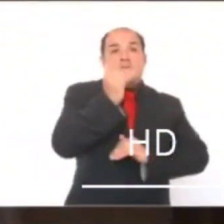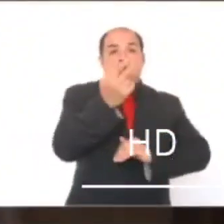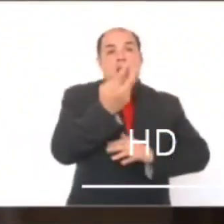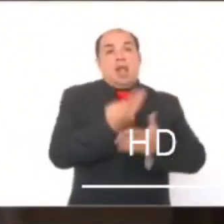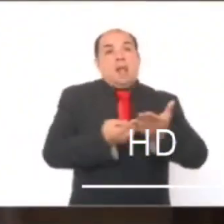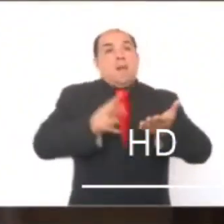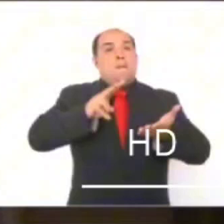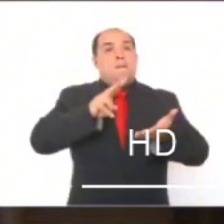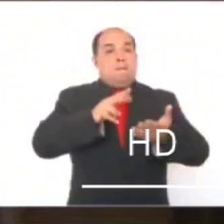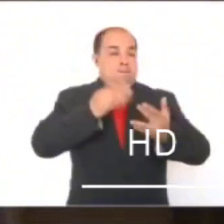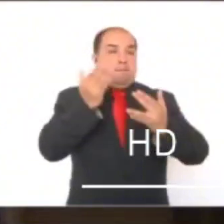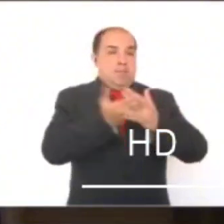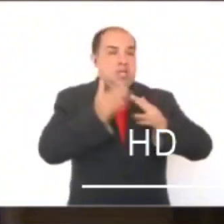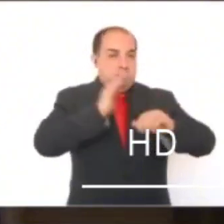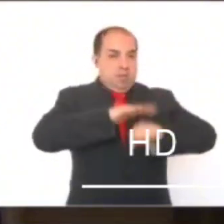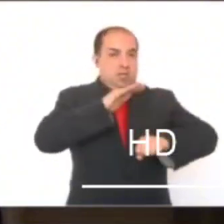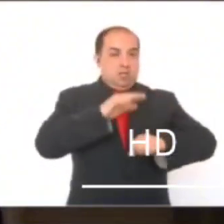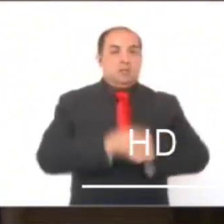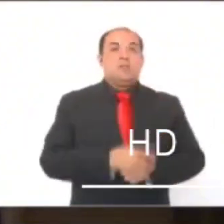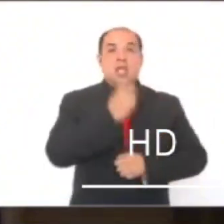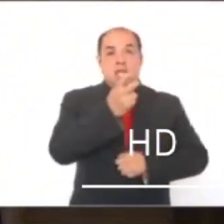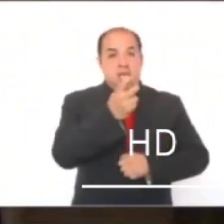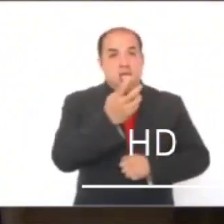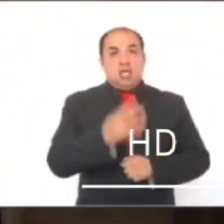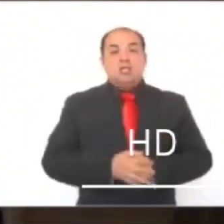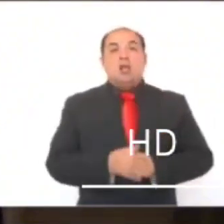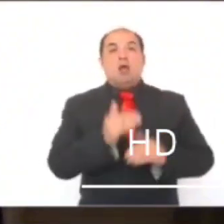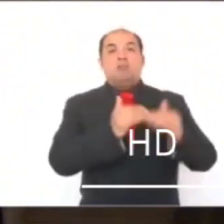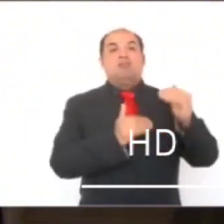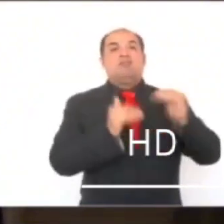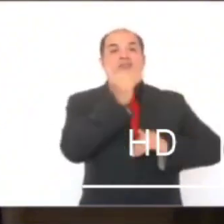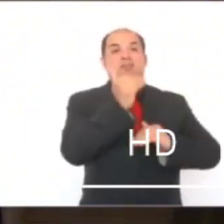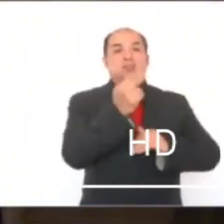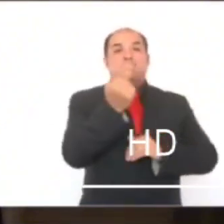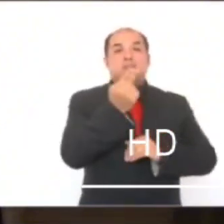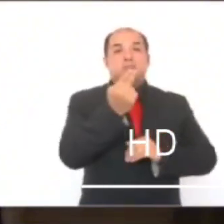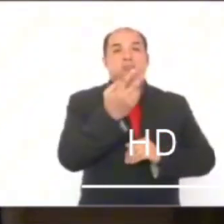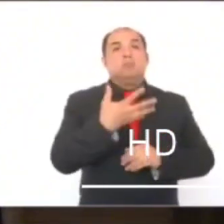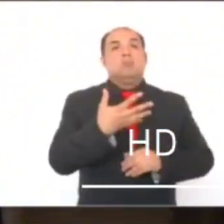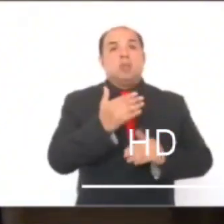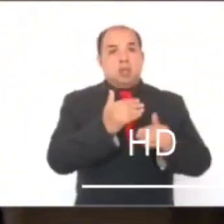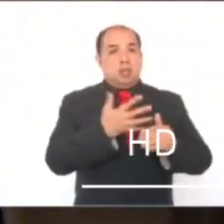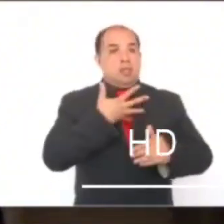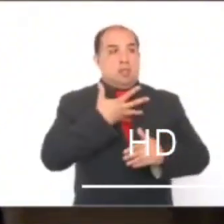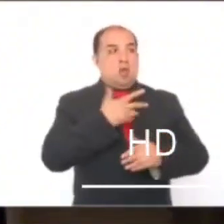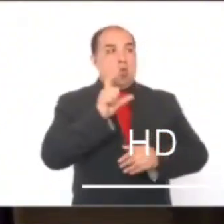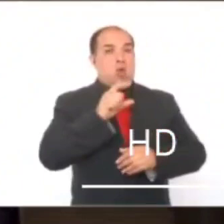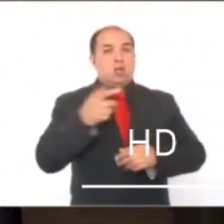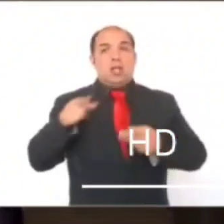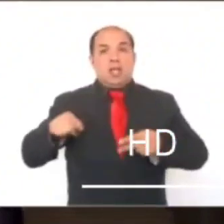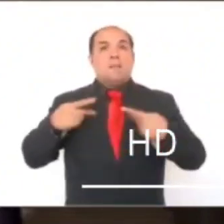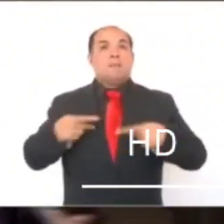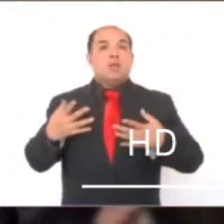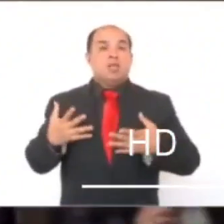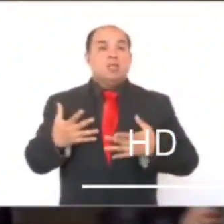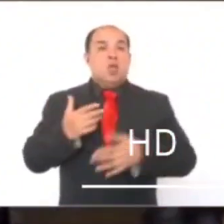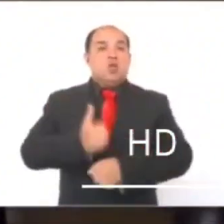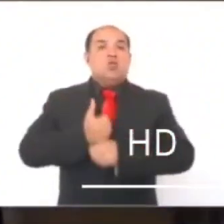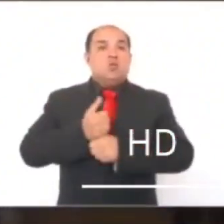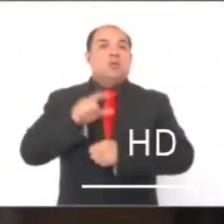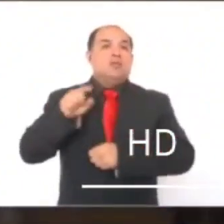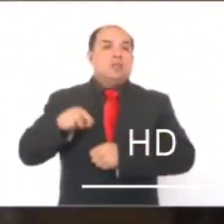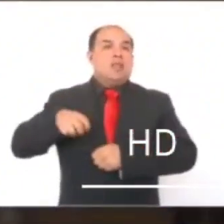mitad más. Este aumento en la pena debe darse también cuando la persona víctima sea menor de